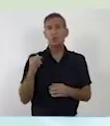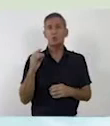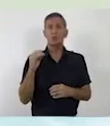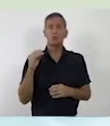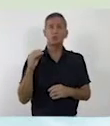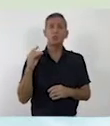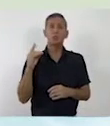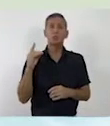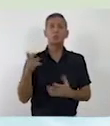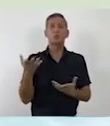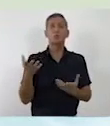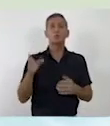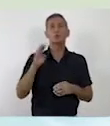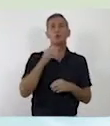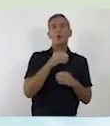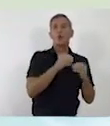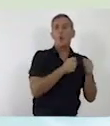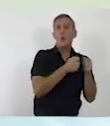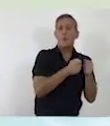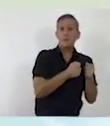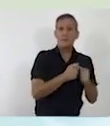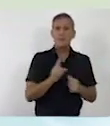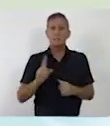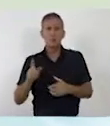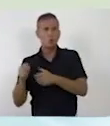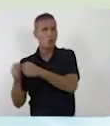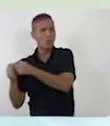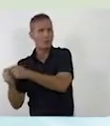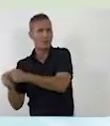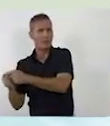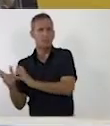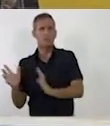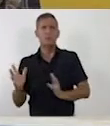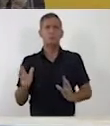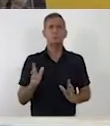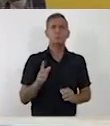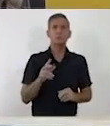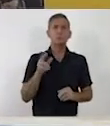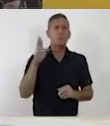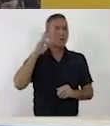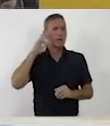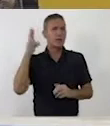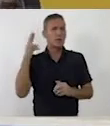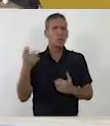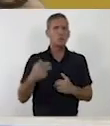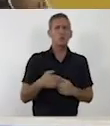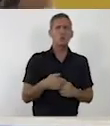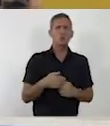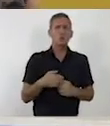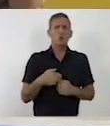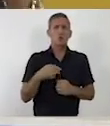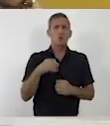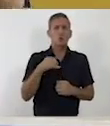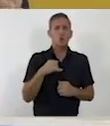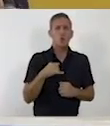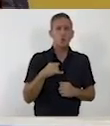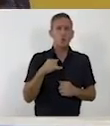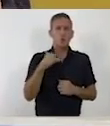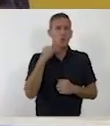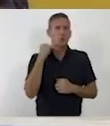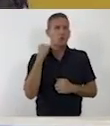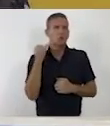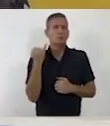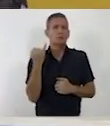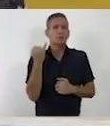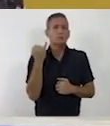hidróxidos, metálicos y no metálicos, y los llamados hidrácidos también. Acuérdense que los hidrácidos es el mismo